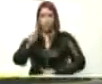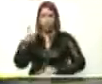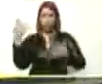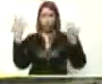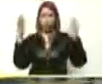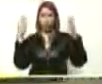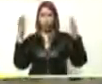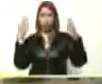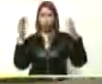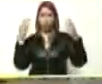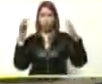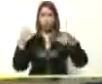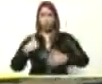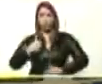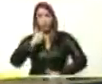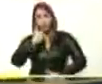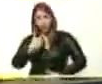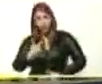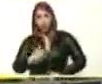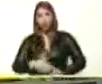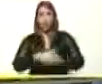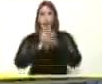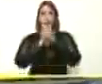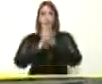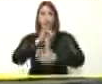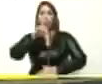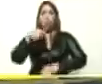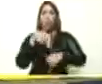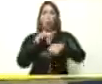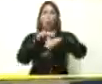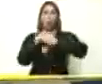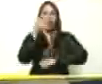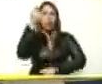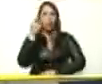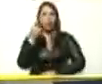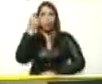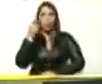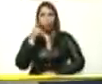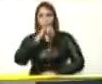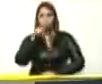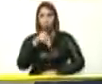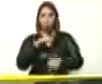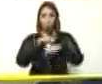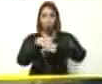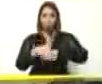lo decía, compañero, Jorge Rodríguez, diputado, Rodríguez,